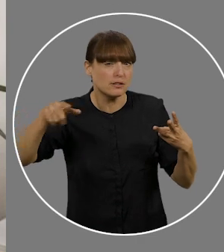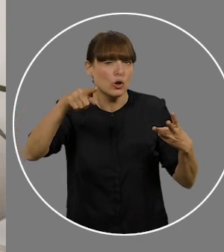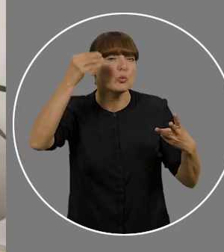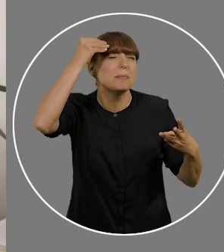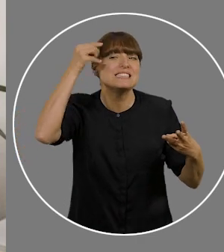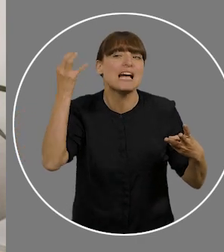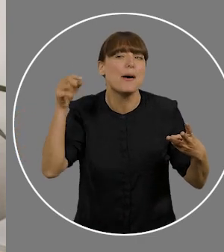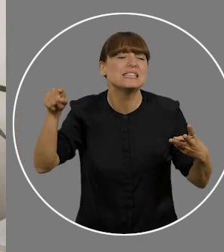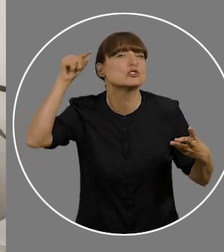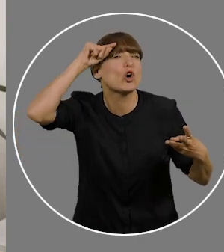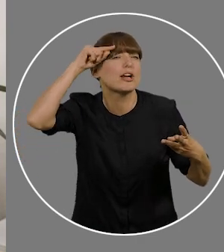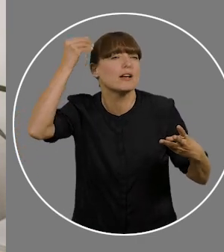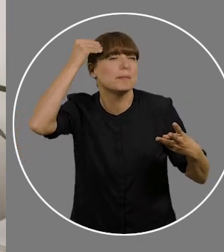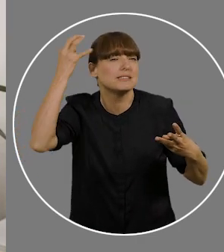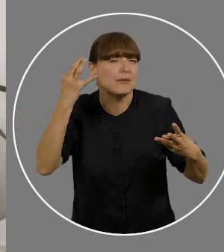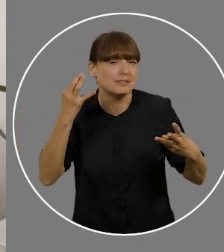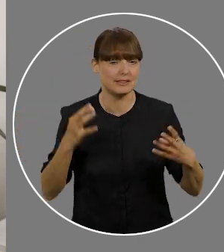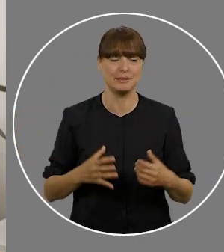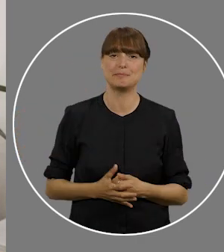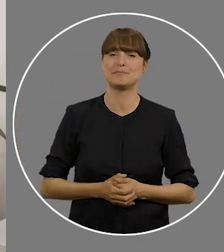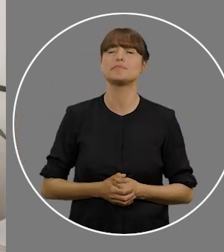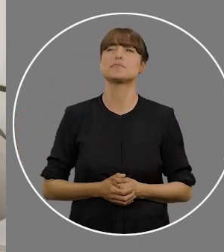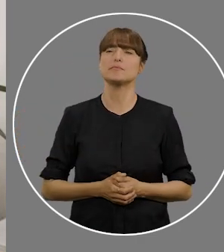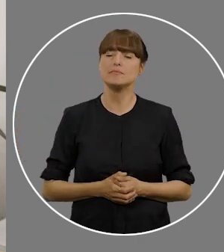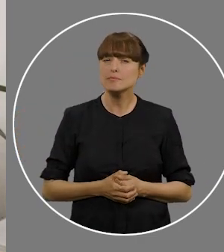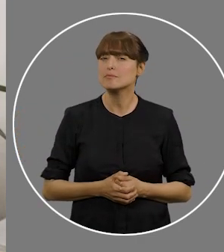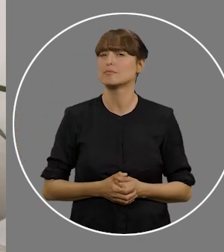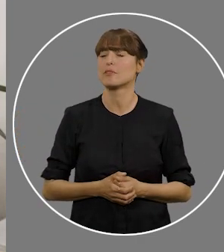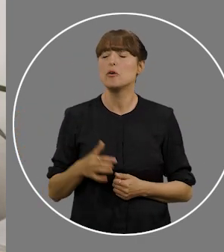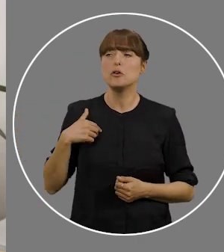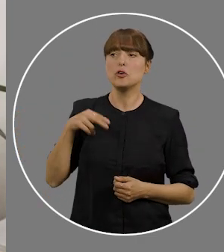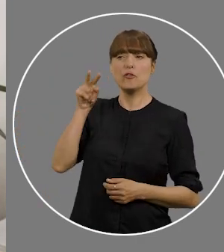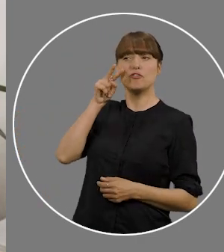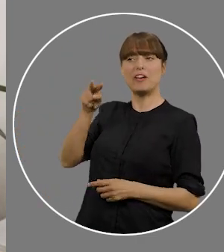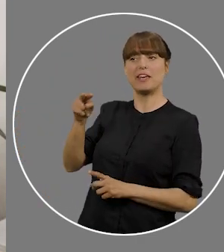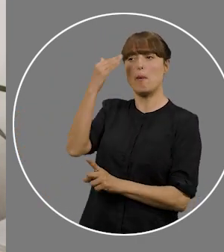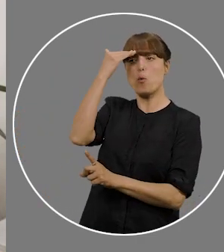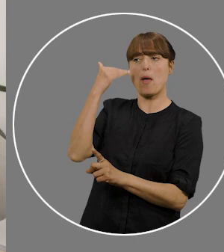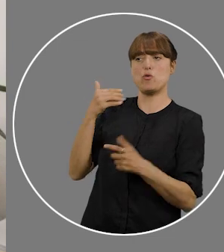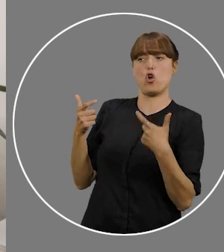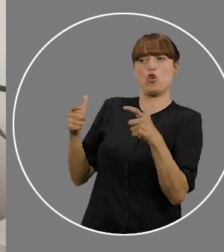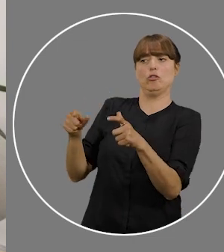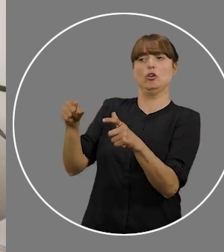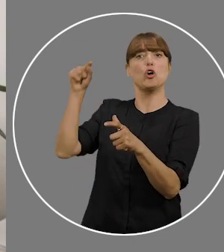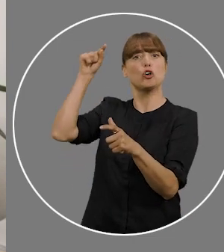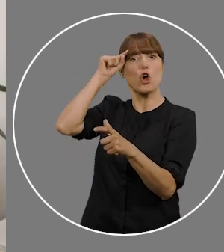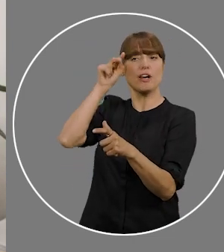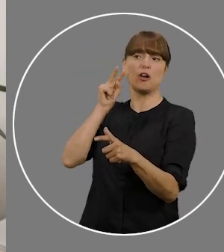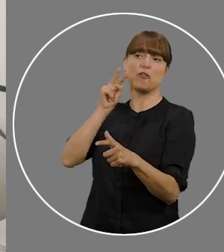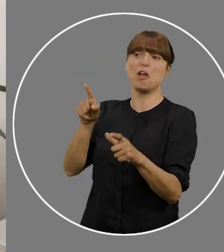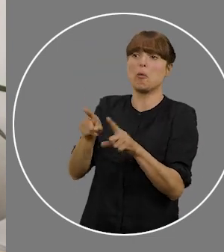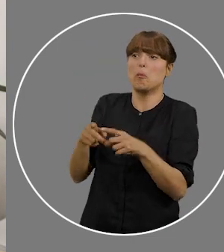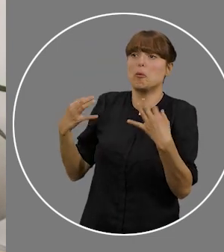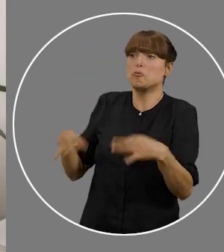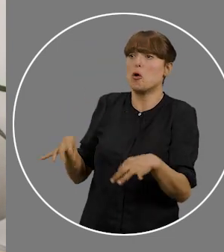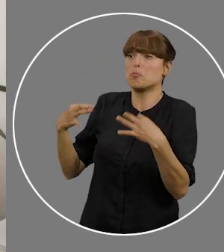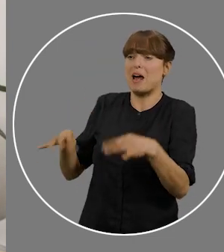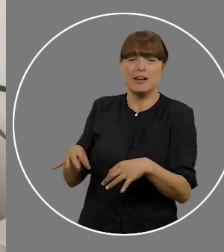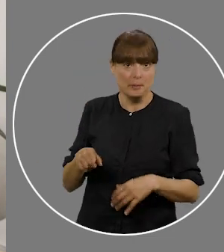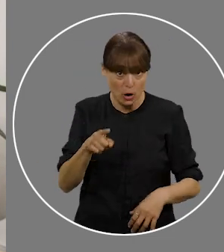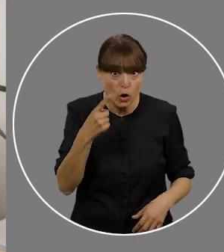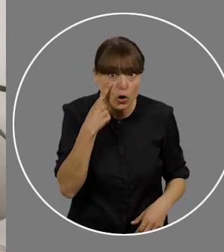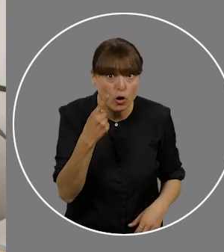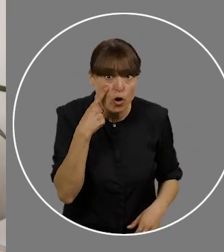¿Sabían algo? ¿Lo conocían? ¿Qué pensaban del pueblo? Hombre, pues yo qué sé. El pueblo, pues, un